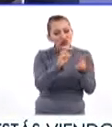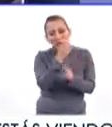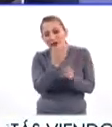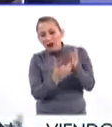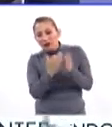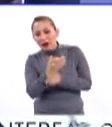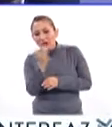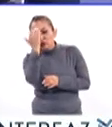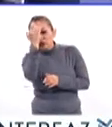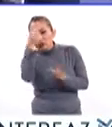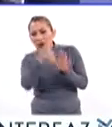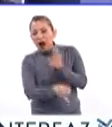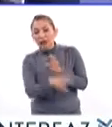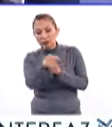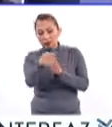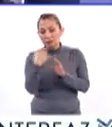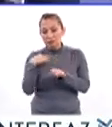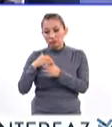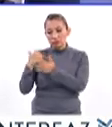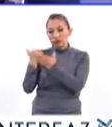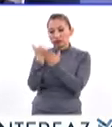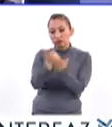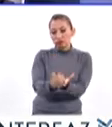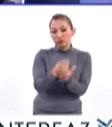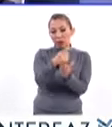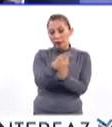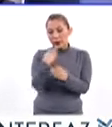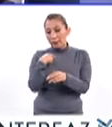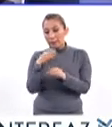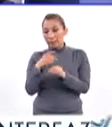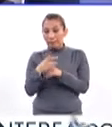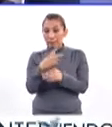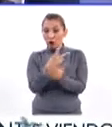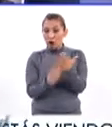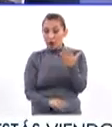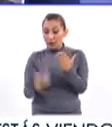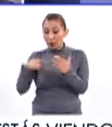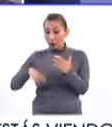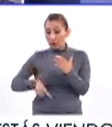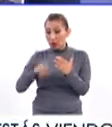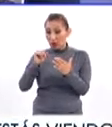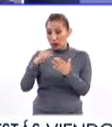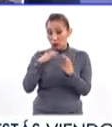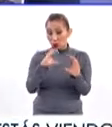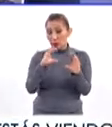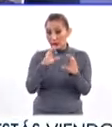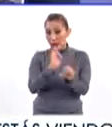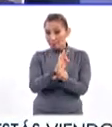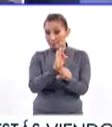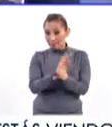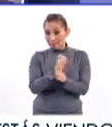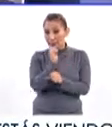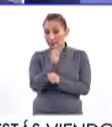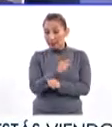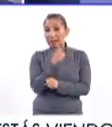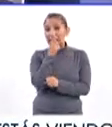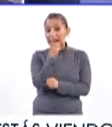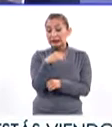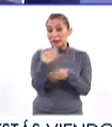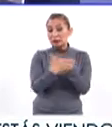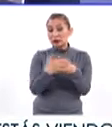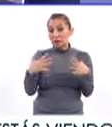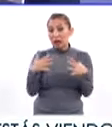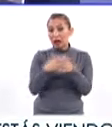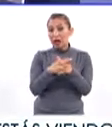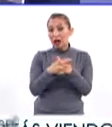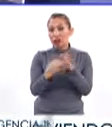analizarse, y por supuesto esto tiene que ir acompañado de medidas de políticas públicas y por supuesto de medidas de seguridad. Se dice que la próxima